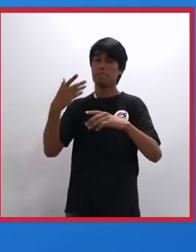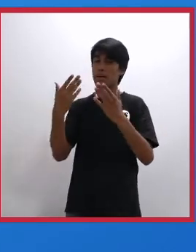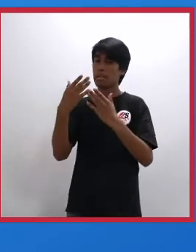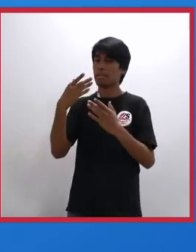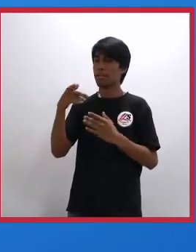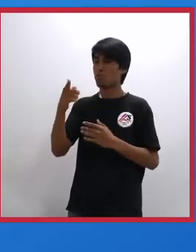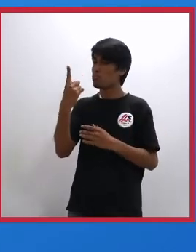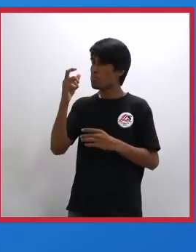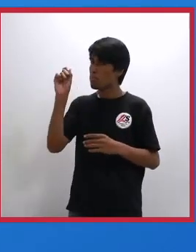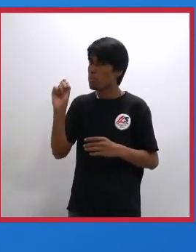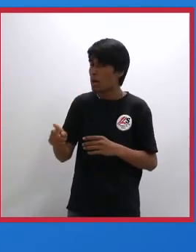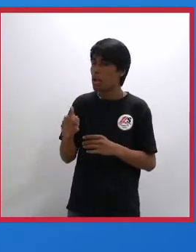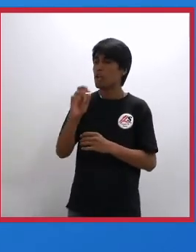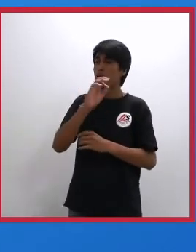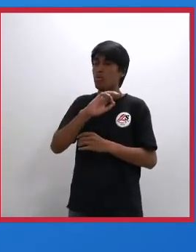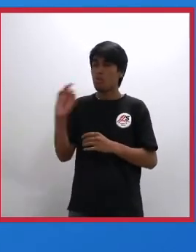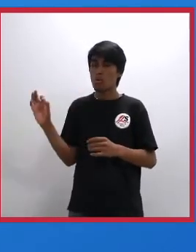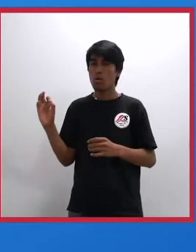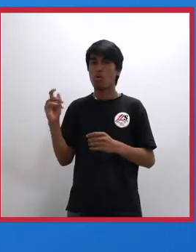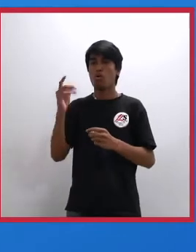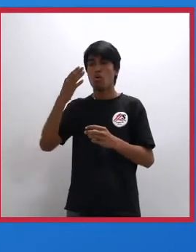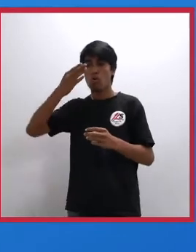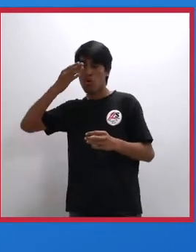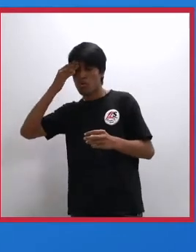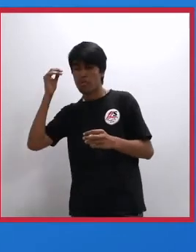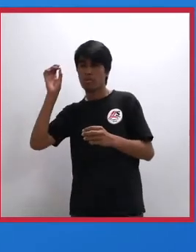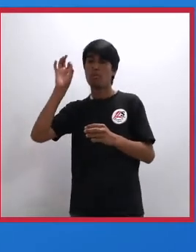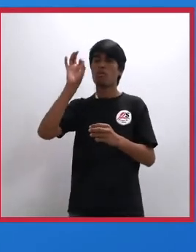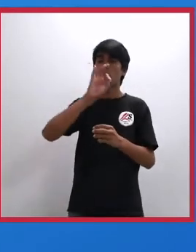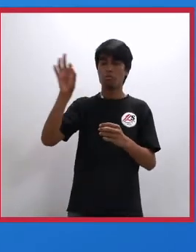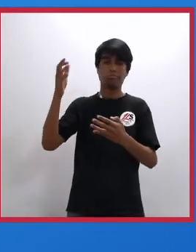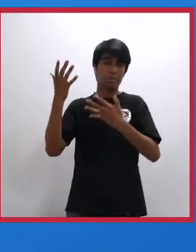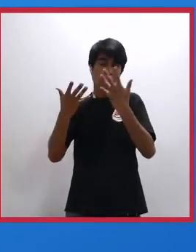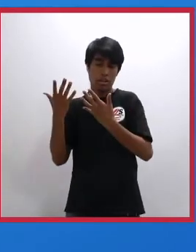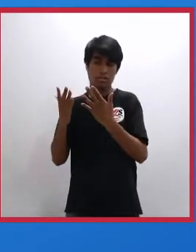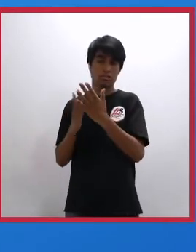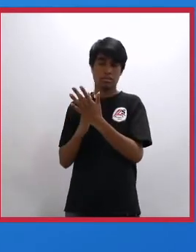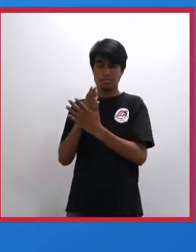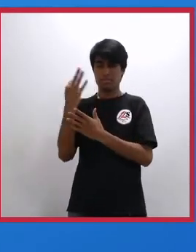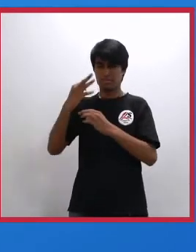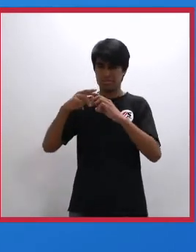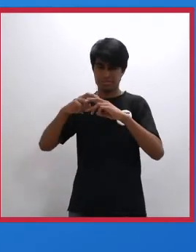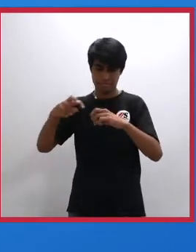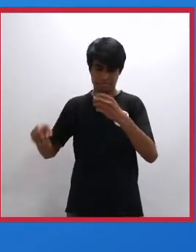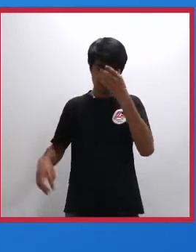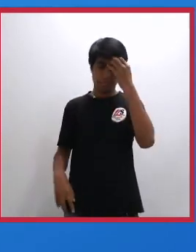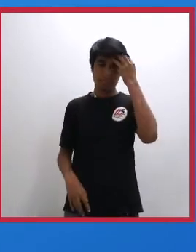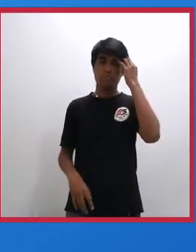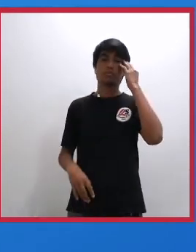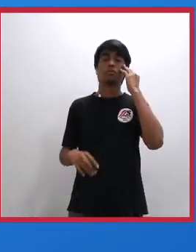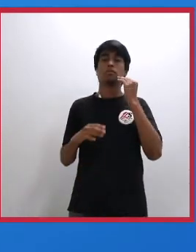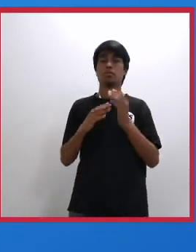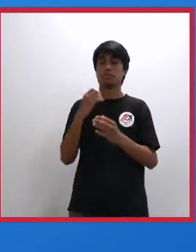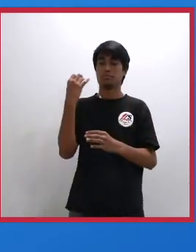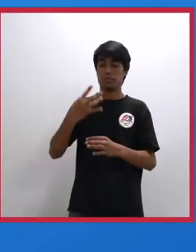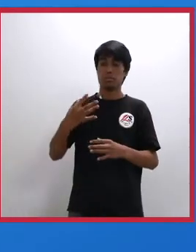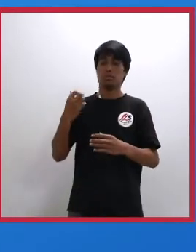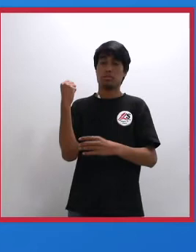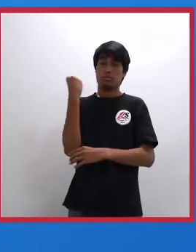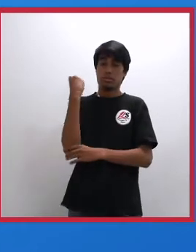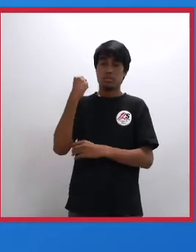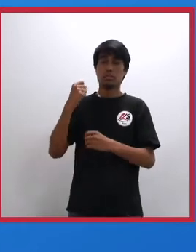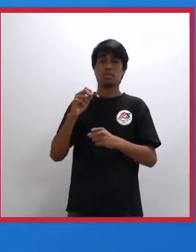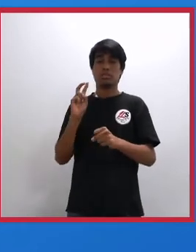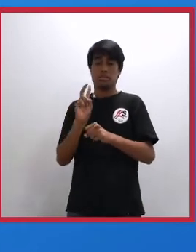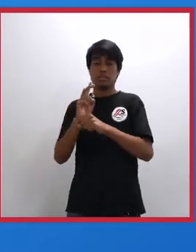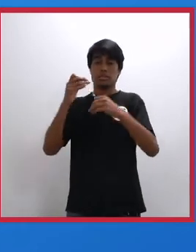no tuvimos en cuenta, que nos olvidamos o que no incluimos. Entonces, en base a este plan de ejecución segura es el análisis